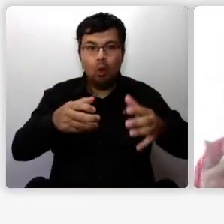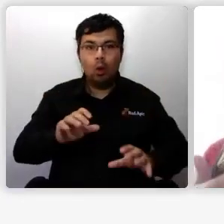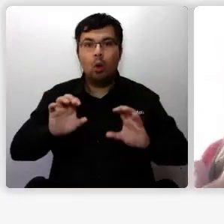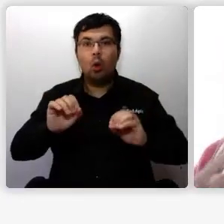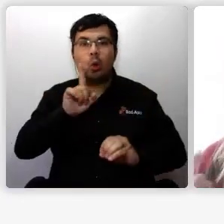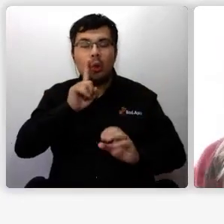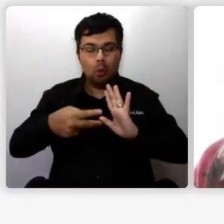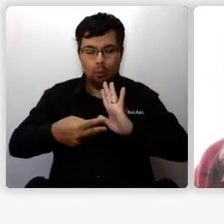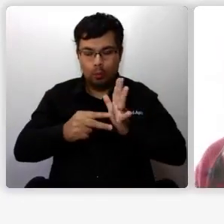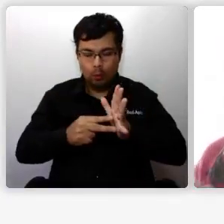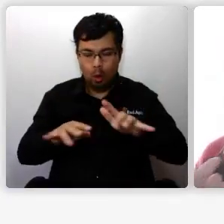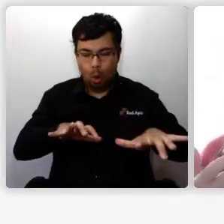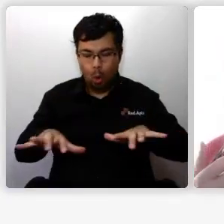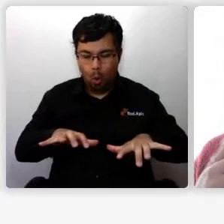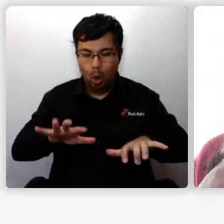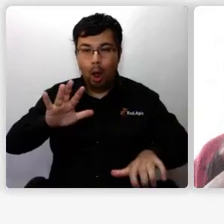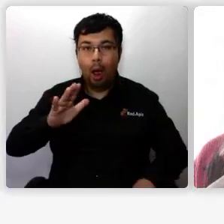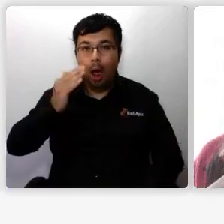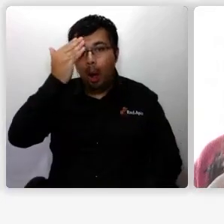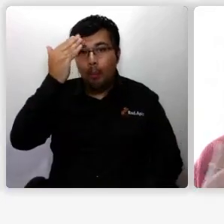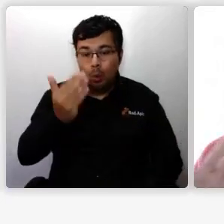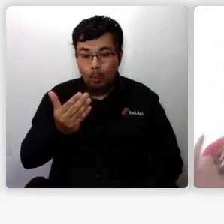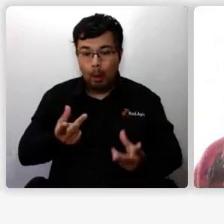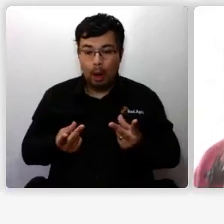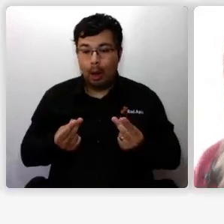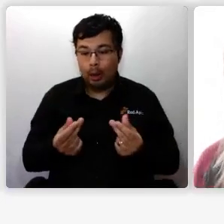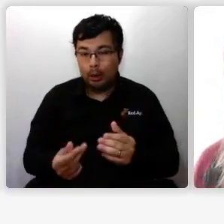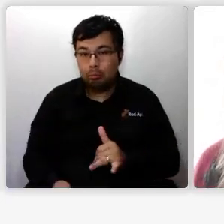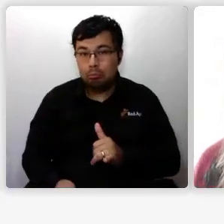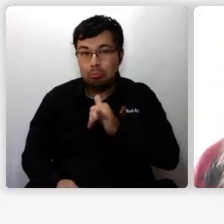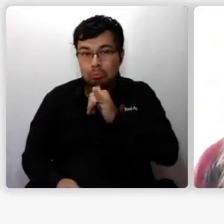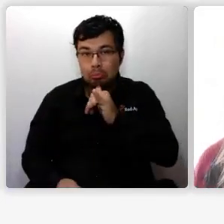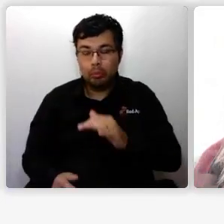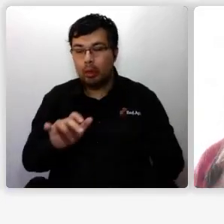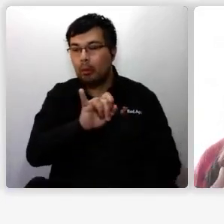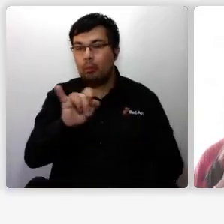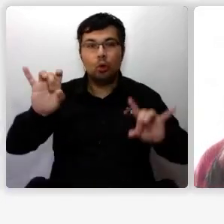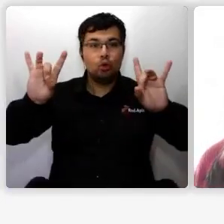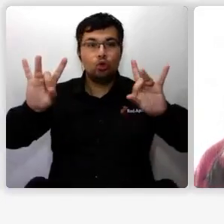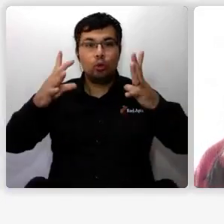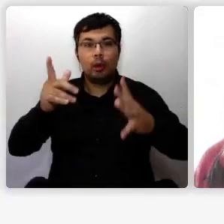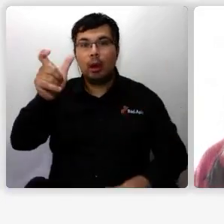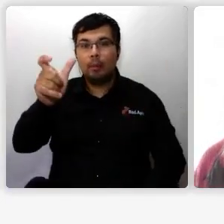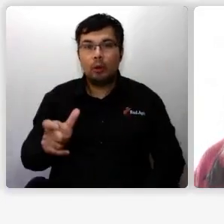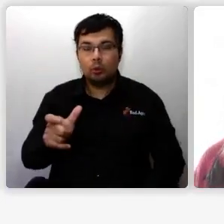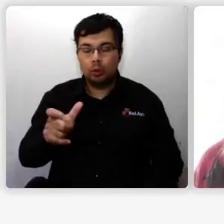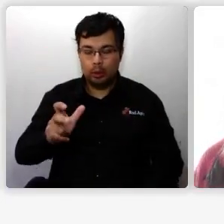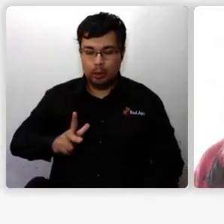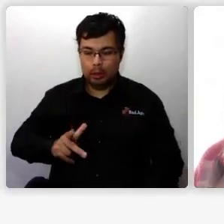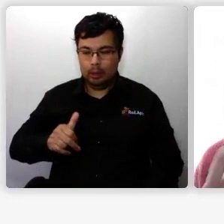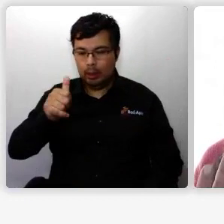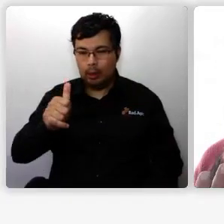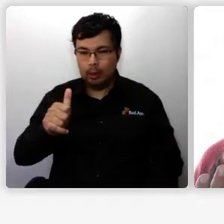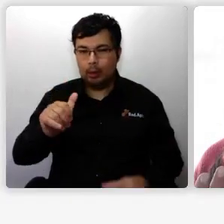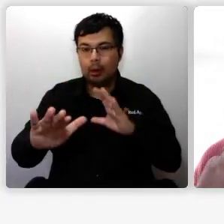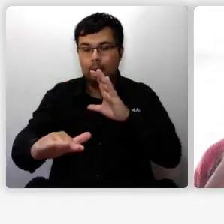A lo mejor hay un problema de la calidad. Y para su sorpresa también, los clientes le escriben para